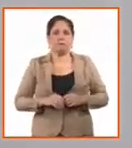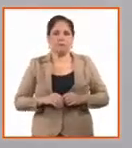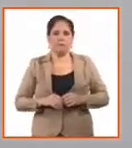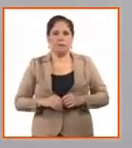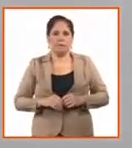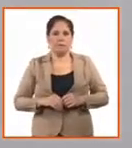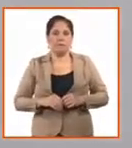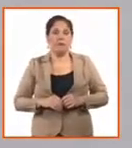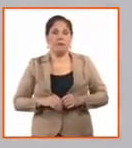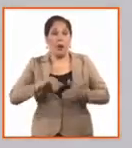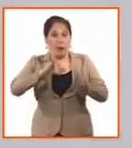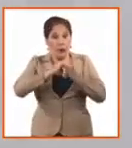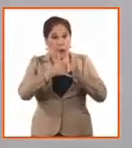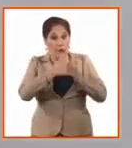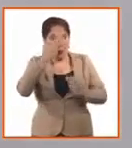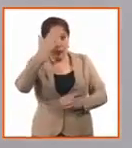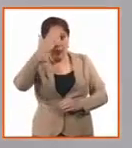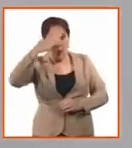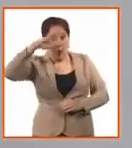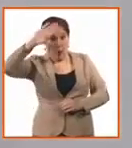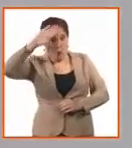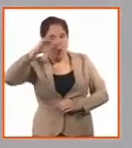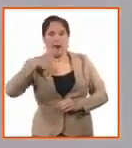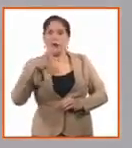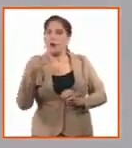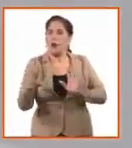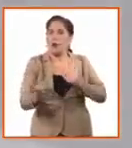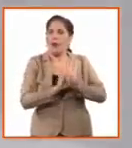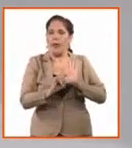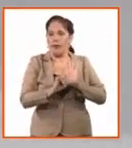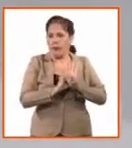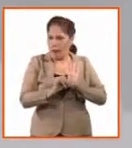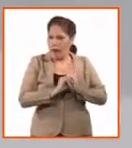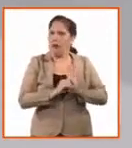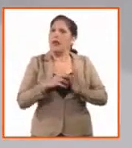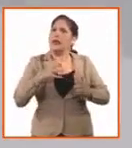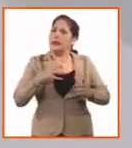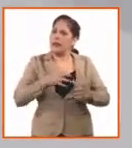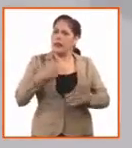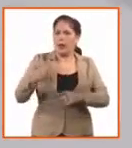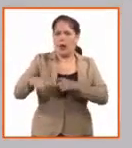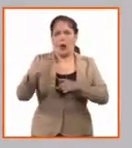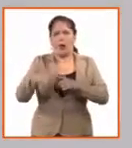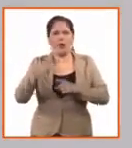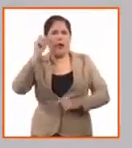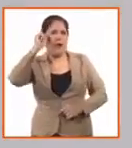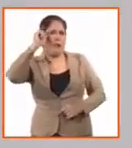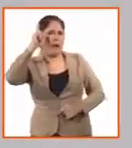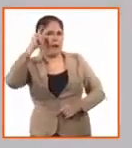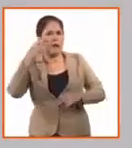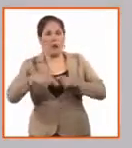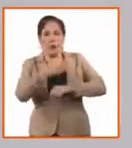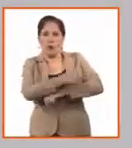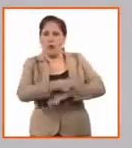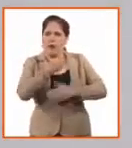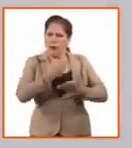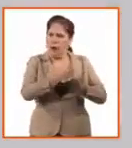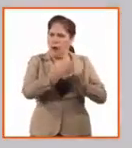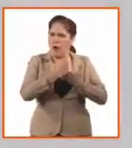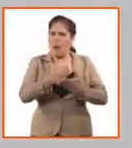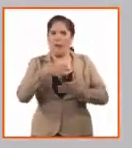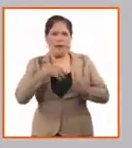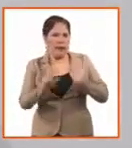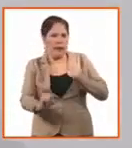el proyecto cubano tiene una identidad tiene con relatos con otras experiencias internacionales pero tiene una identidad